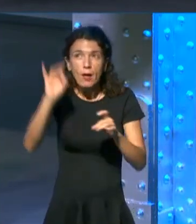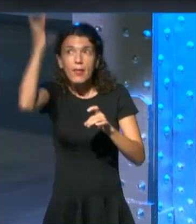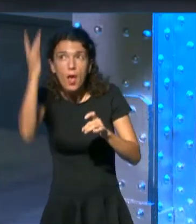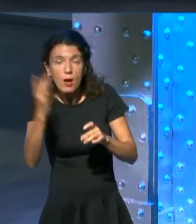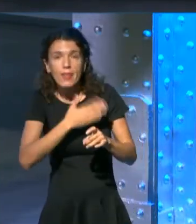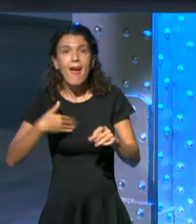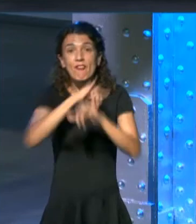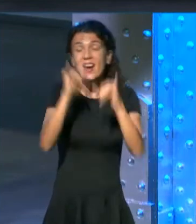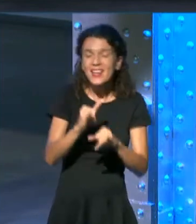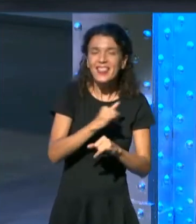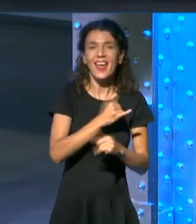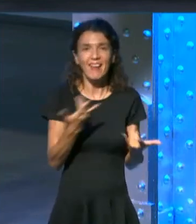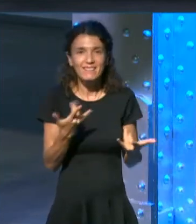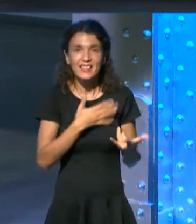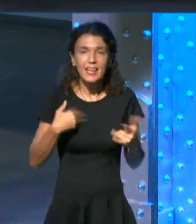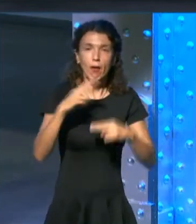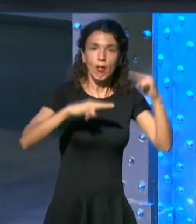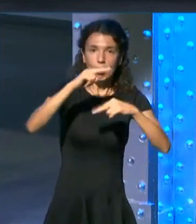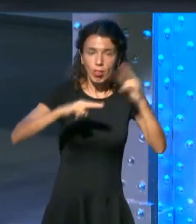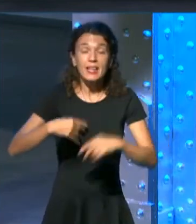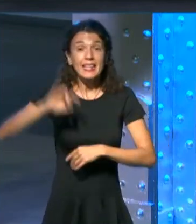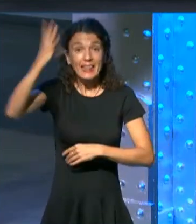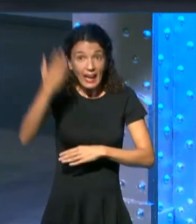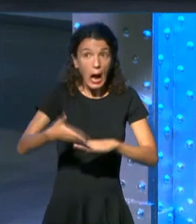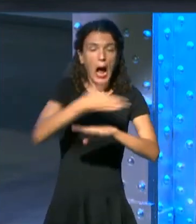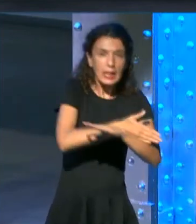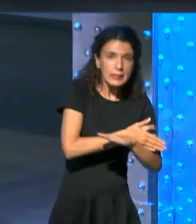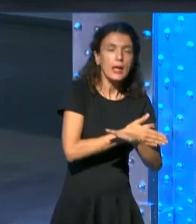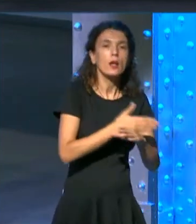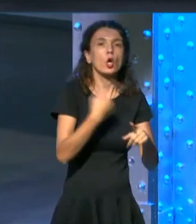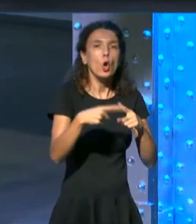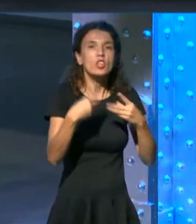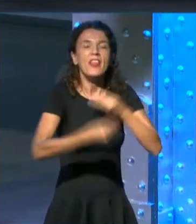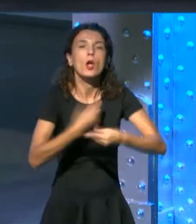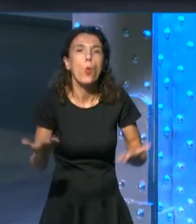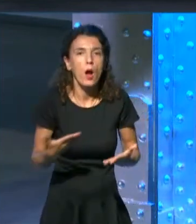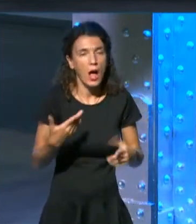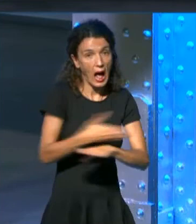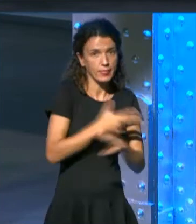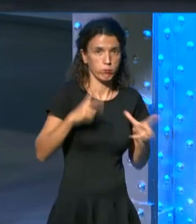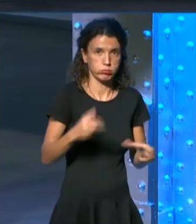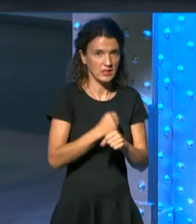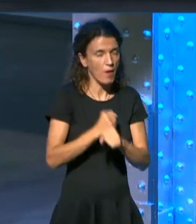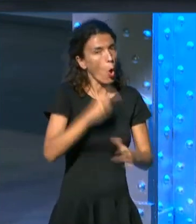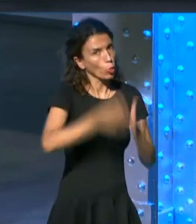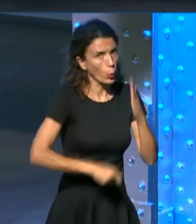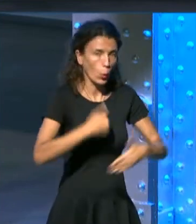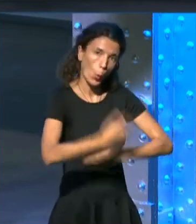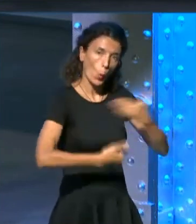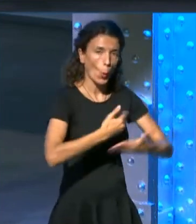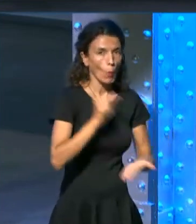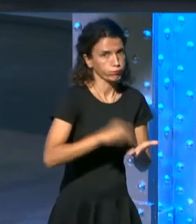ideas felices. Antes de lanzar una idea, hacedme esto, tiene que hacer un trabajo muy duro y nada trivial y no